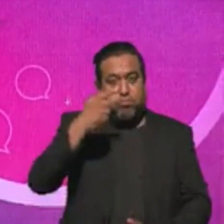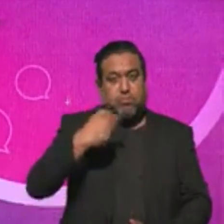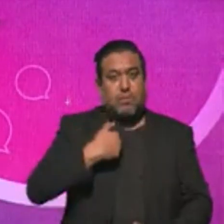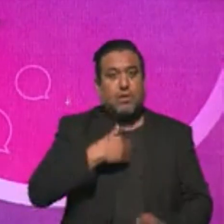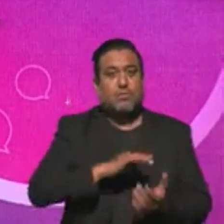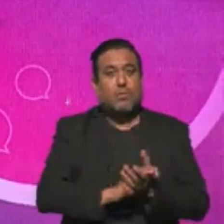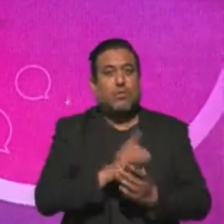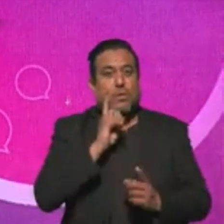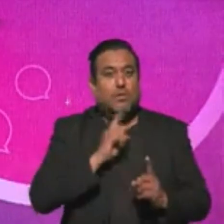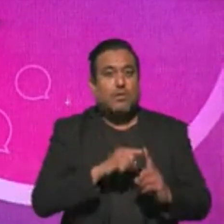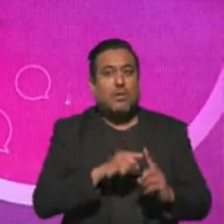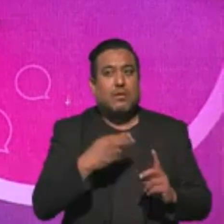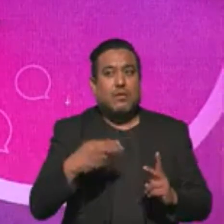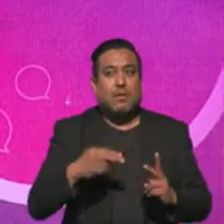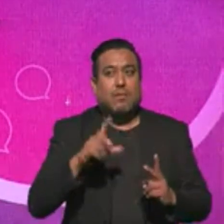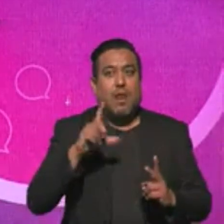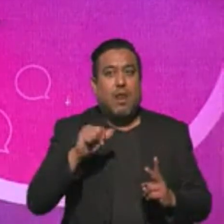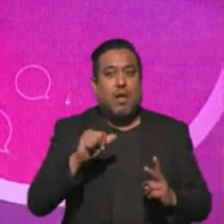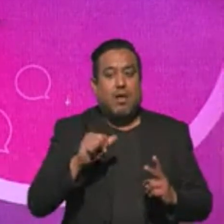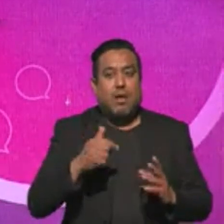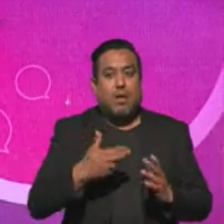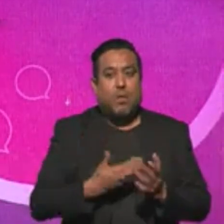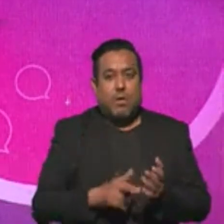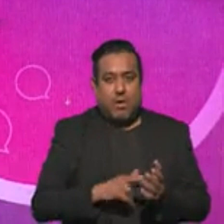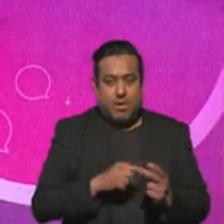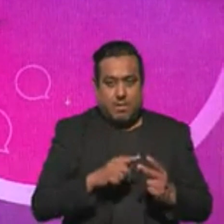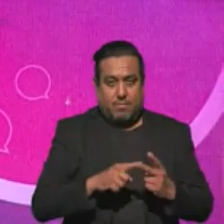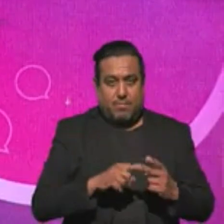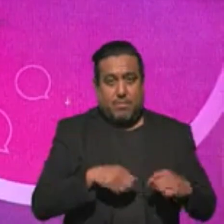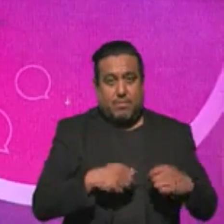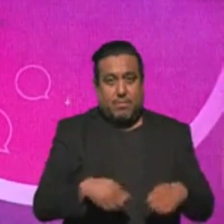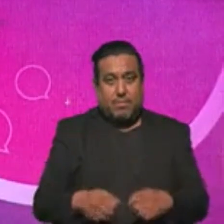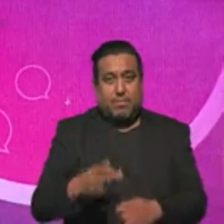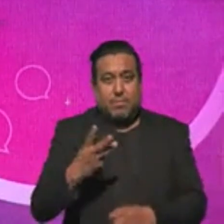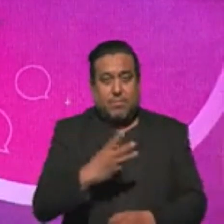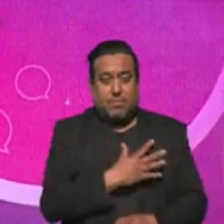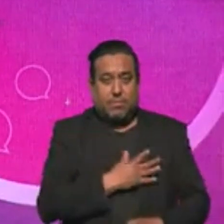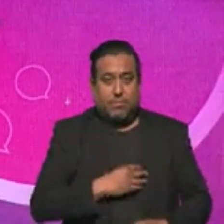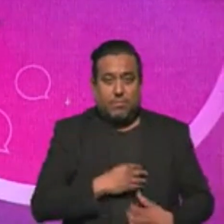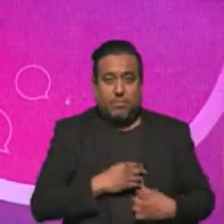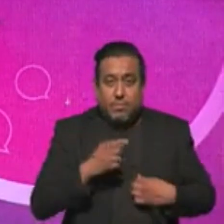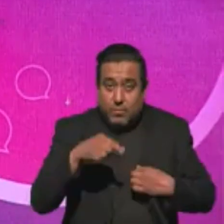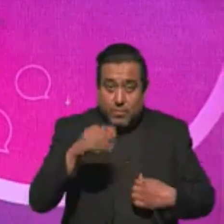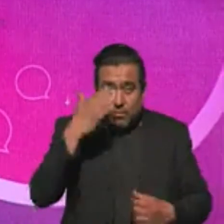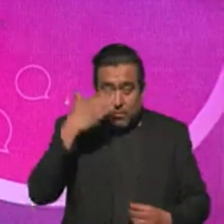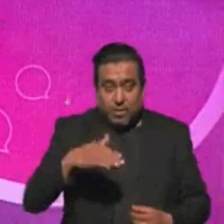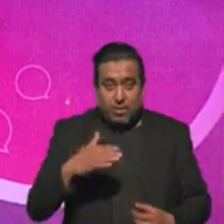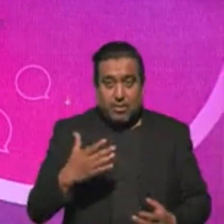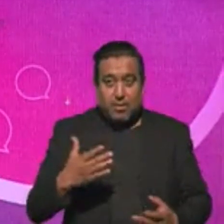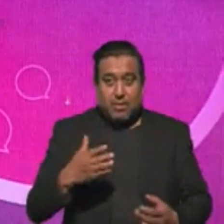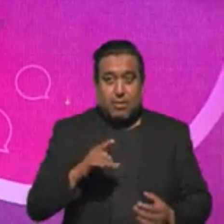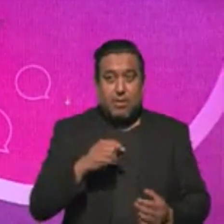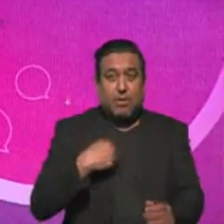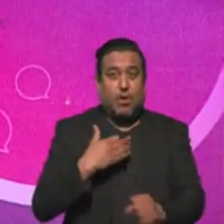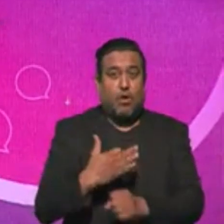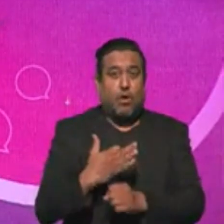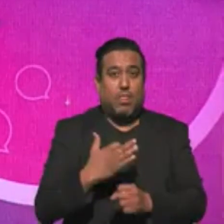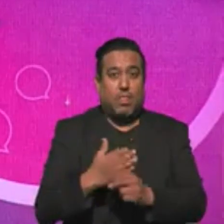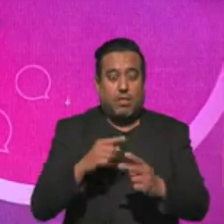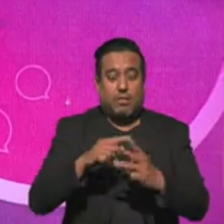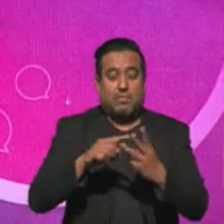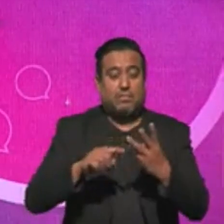la agüera donde nacieron mis tres hijos ahora como ustedes saben solamente tengo